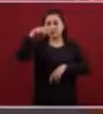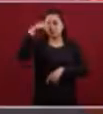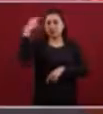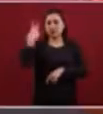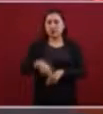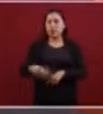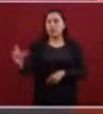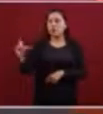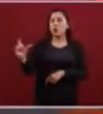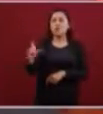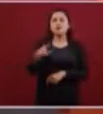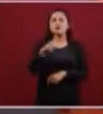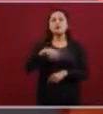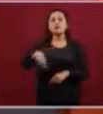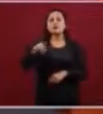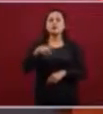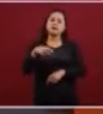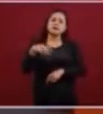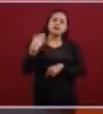días.